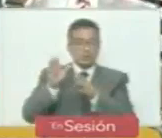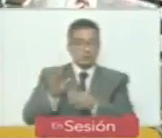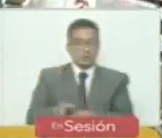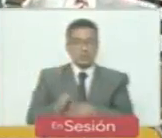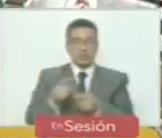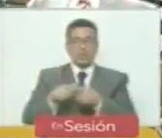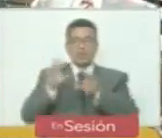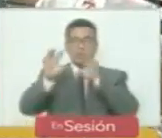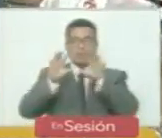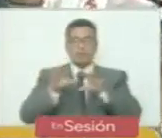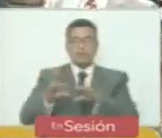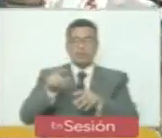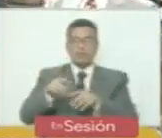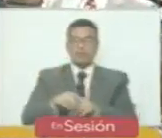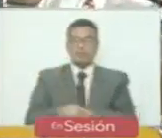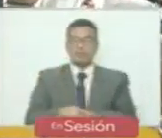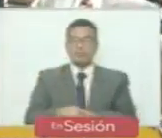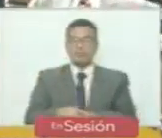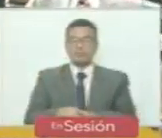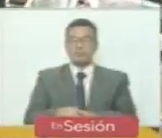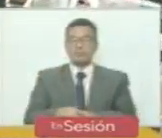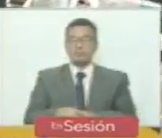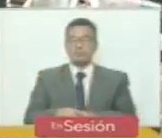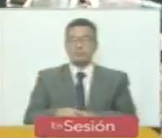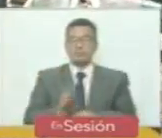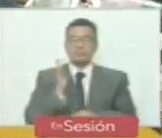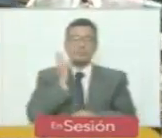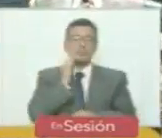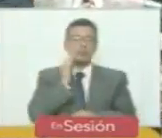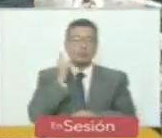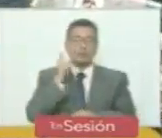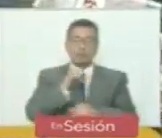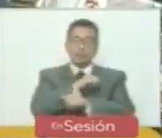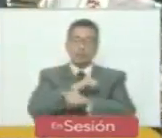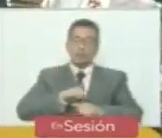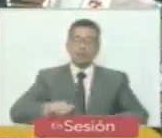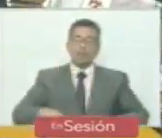en otros países extranjeros, como el caso de Portugal.